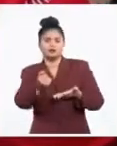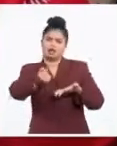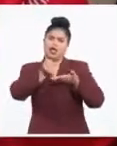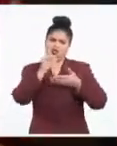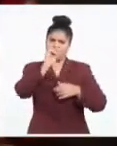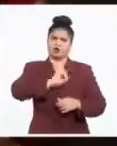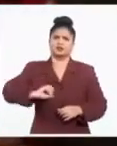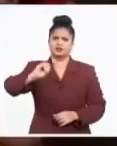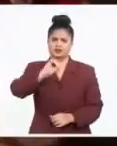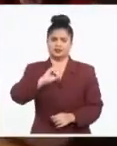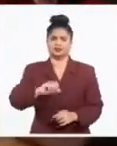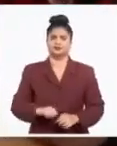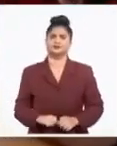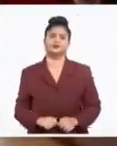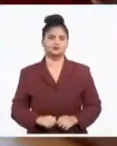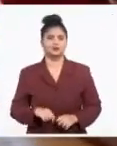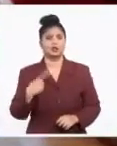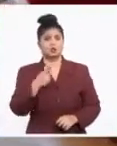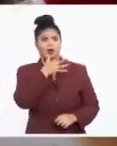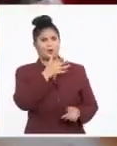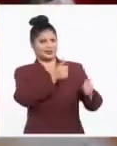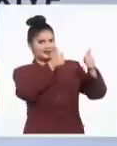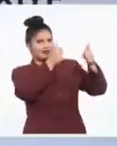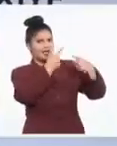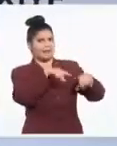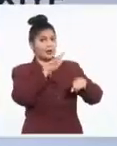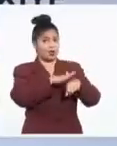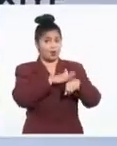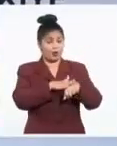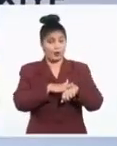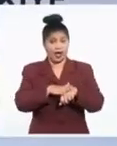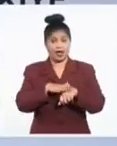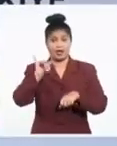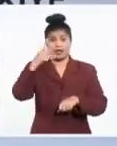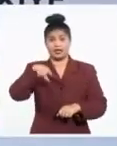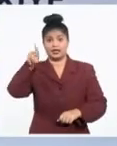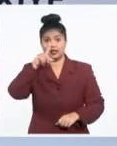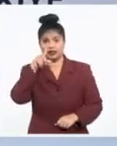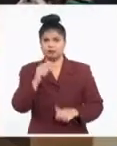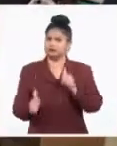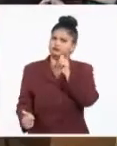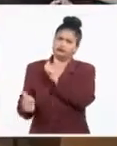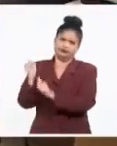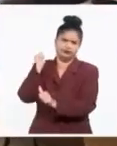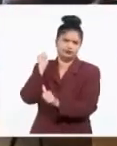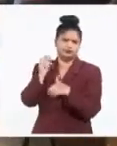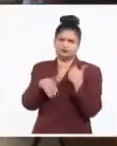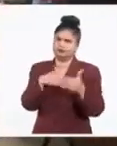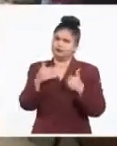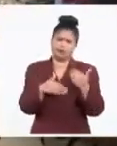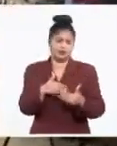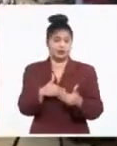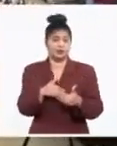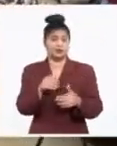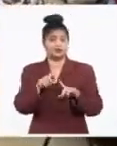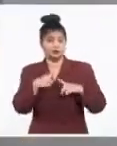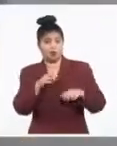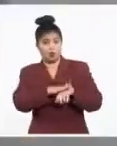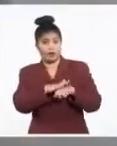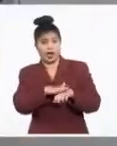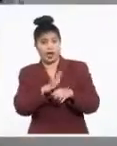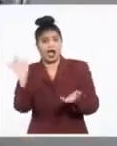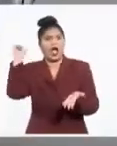resuelto, el pase del huracán Ian agregó un nuevo escalón a superar, las dificultades para encontrar una ruta aérea. Por ende, el